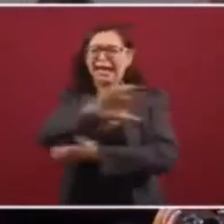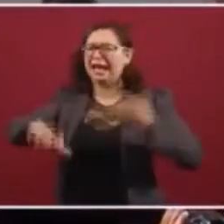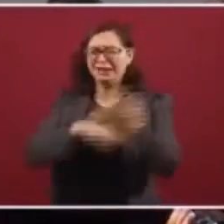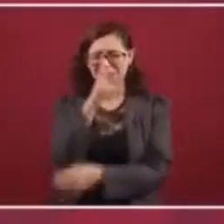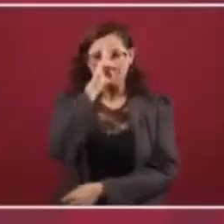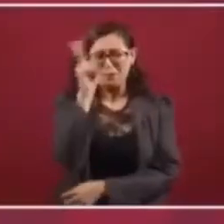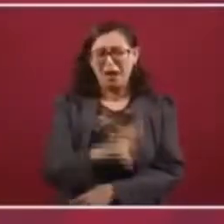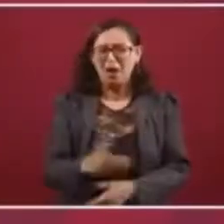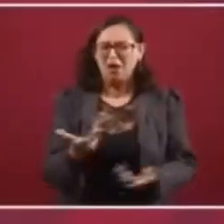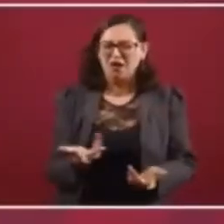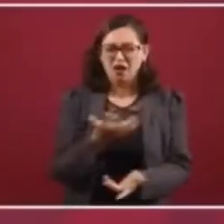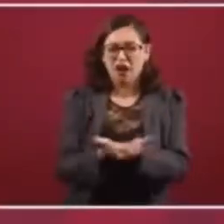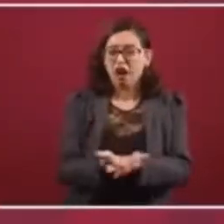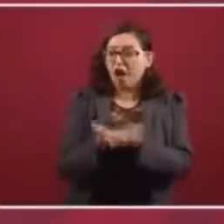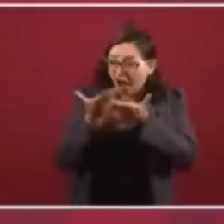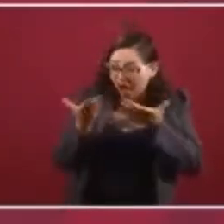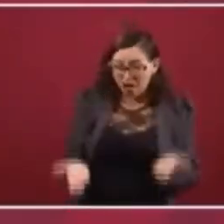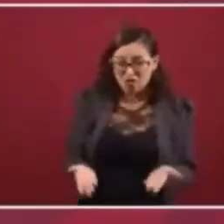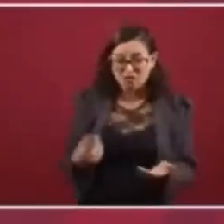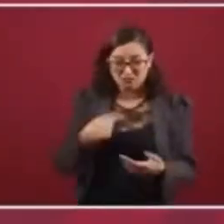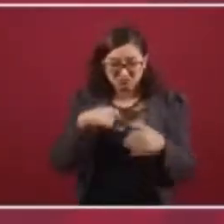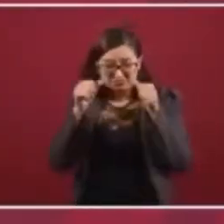Entonces, ¿cómo van a estar ahí